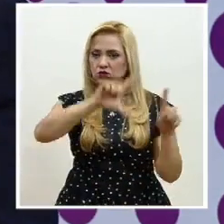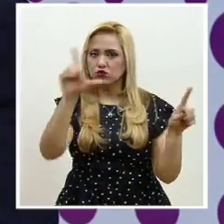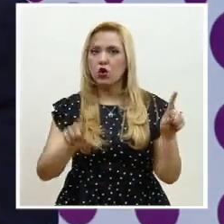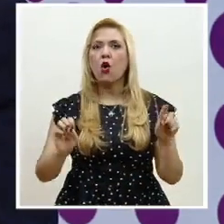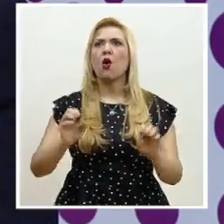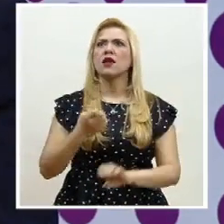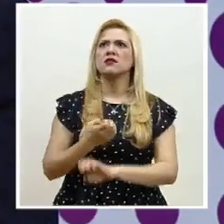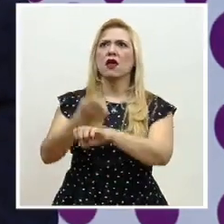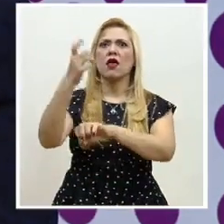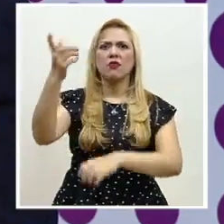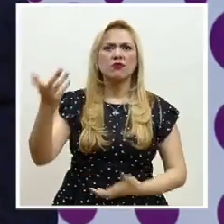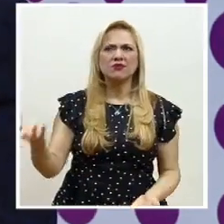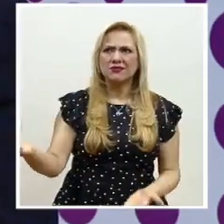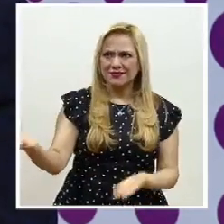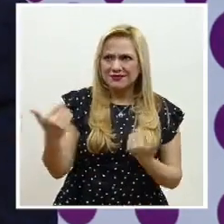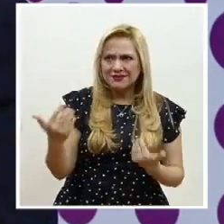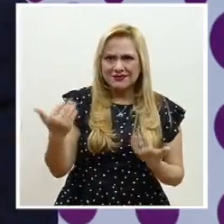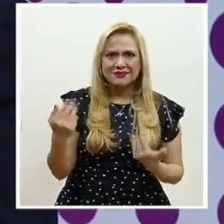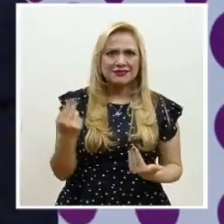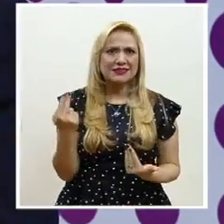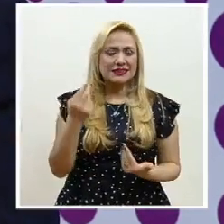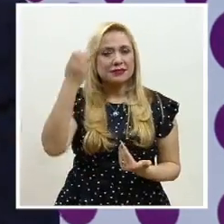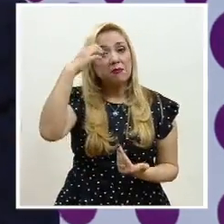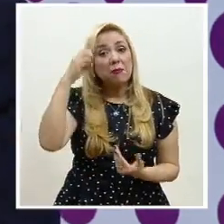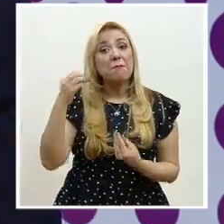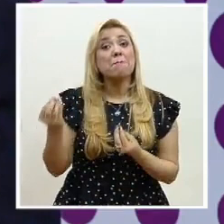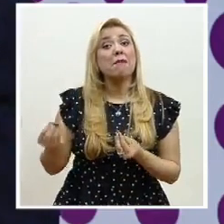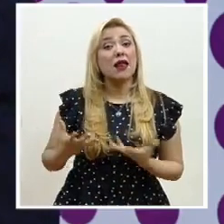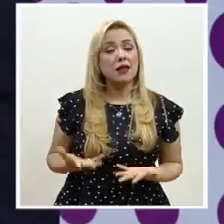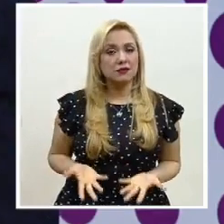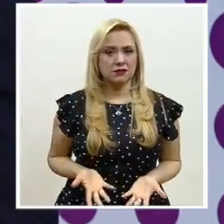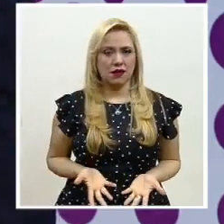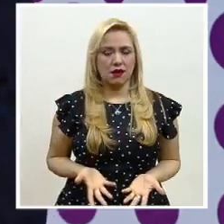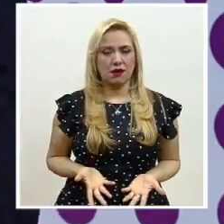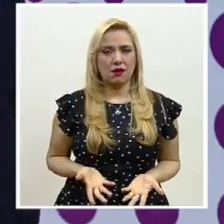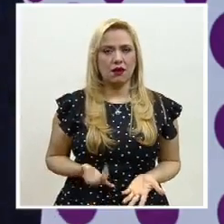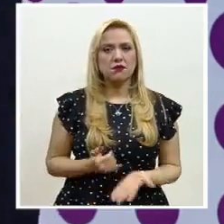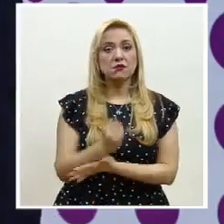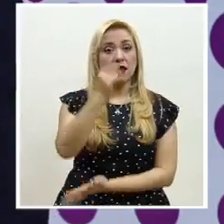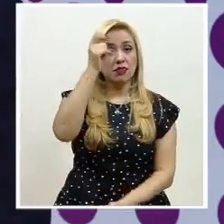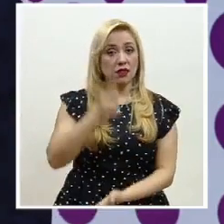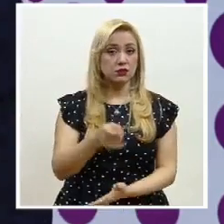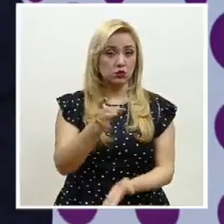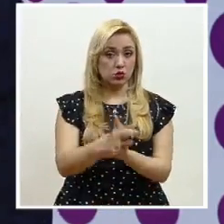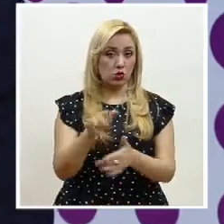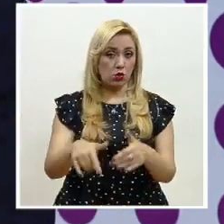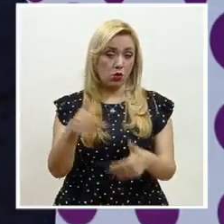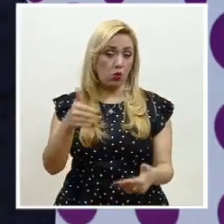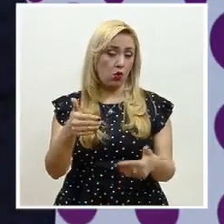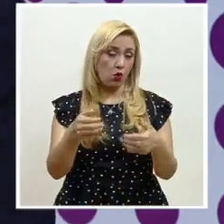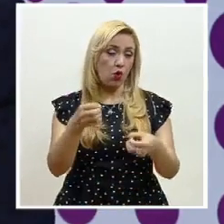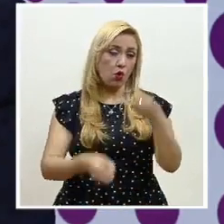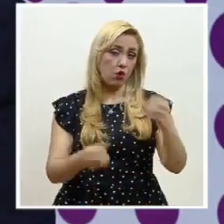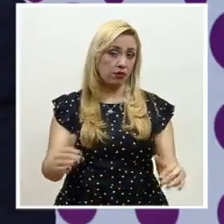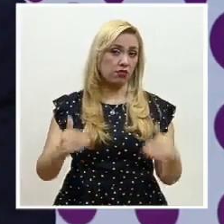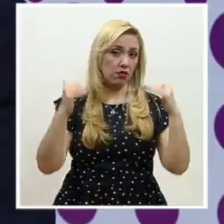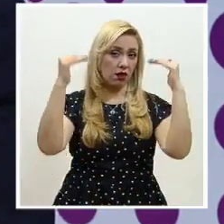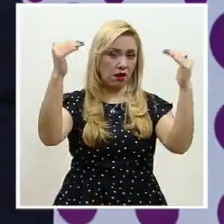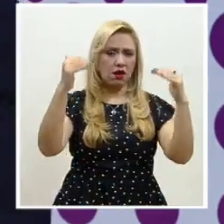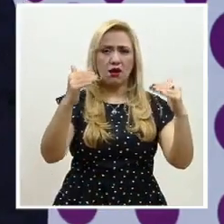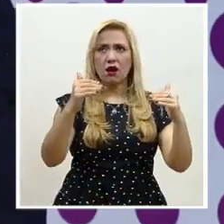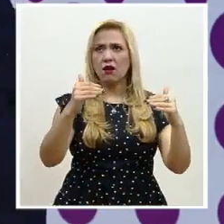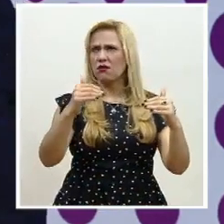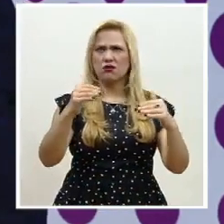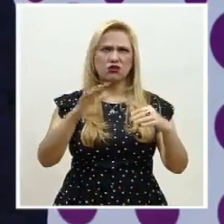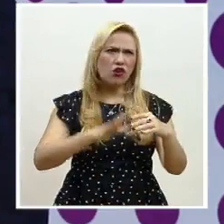que acarrea esto. Creo que a veces a las sentencias, no solo de la Corte, sino de los tribunales en general, lo que les falta es un toque